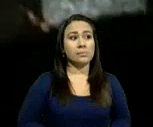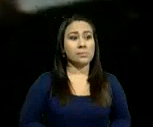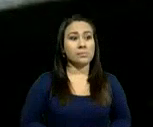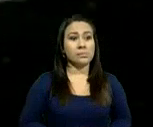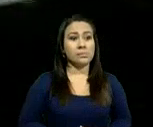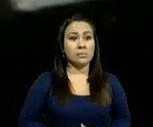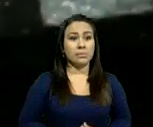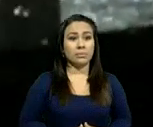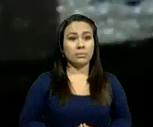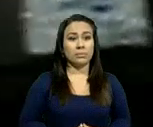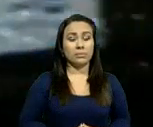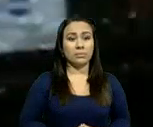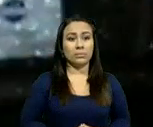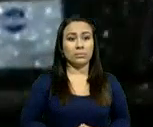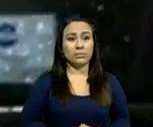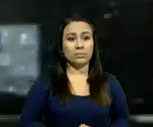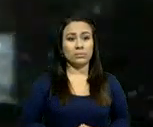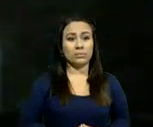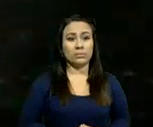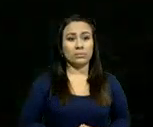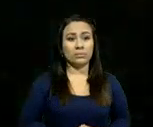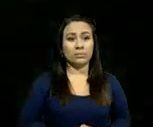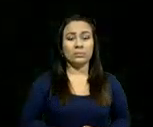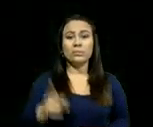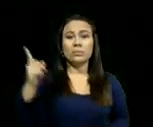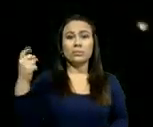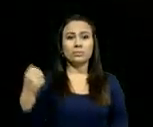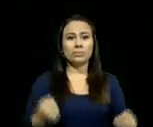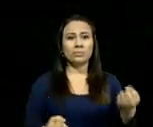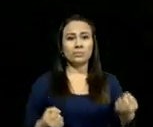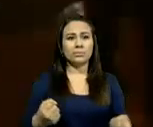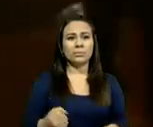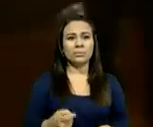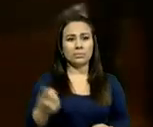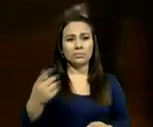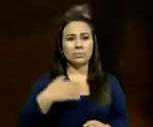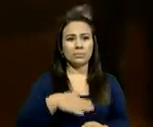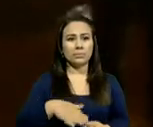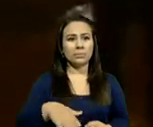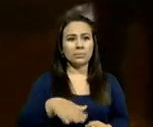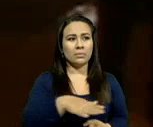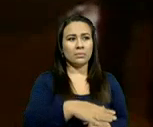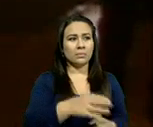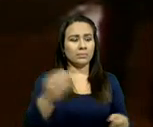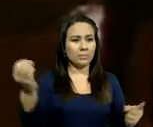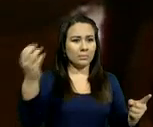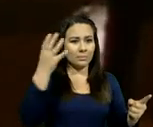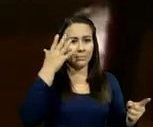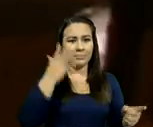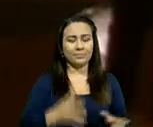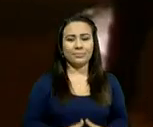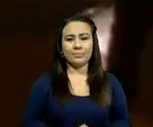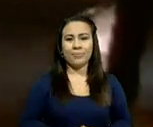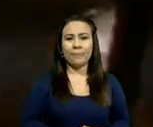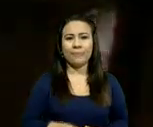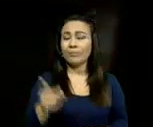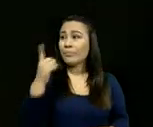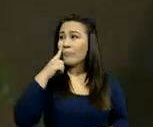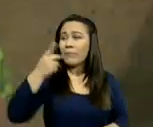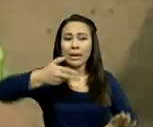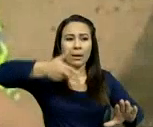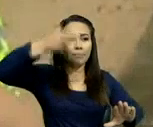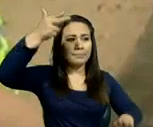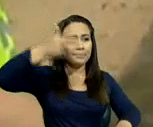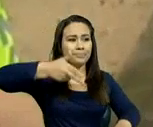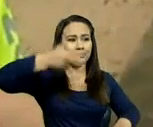tiros, ya una metra, se acercó más en otro carro y se queda disparado al conviviente. Fue metralleta.